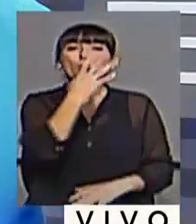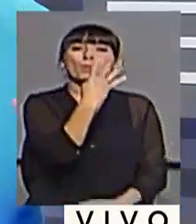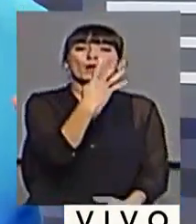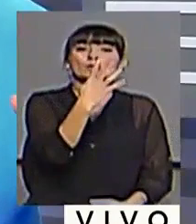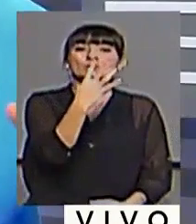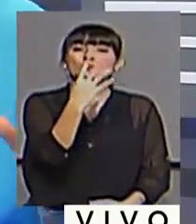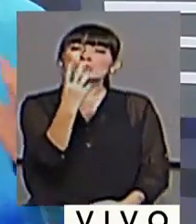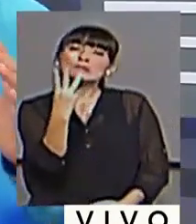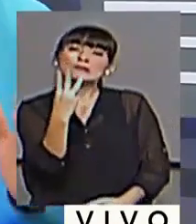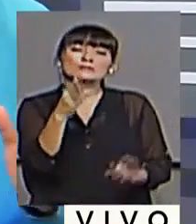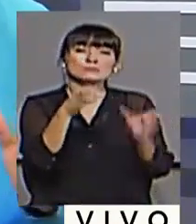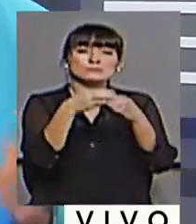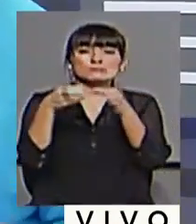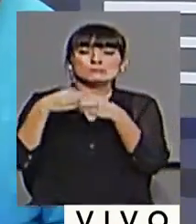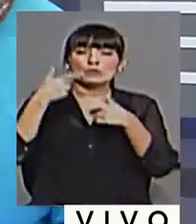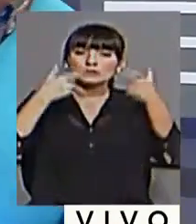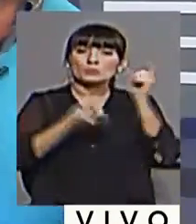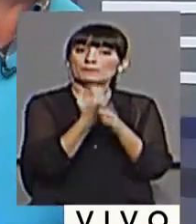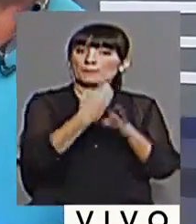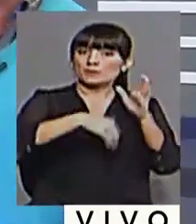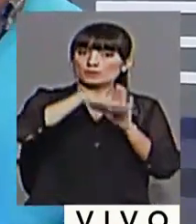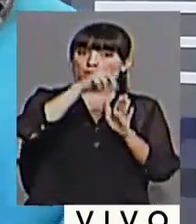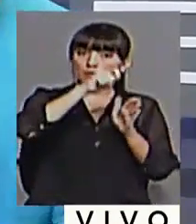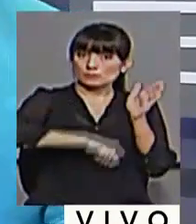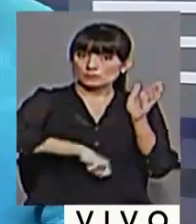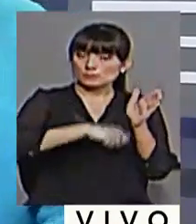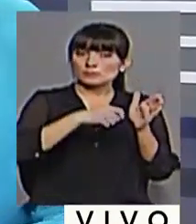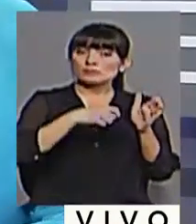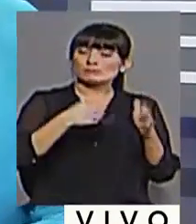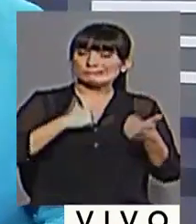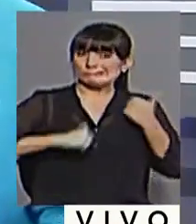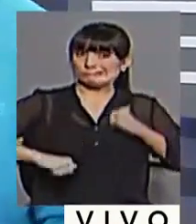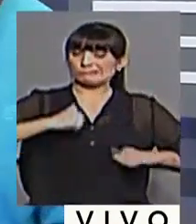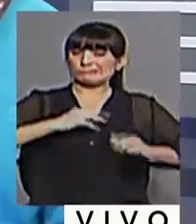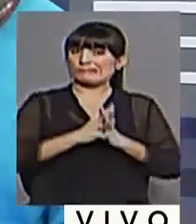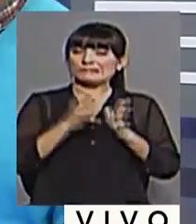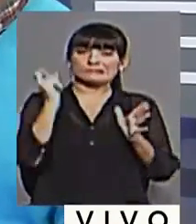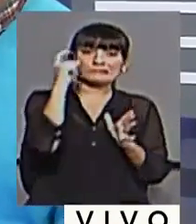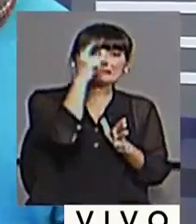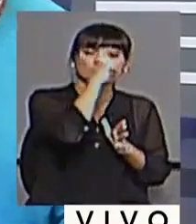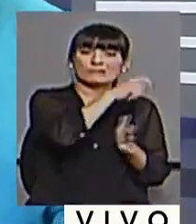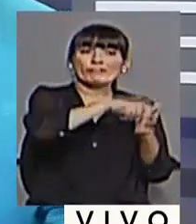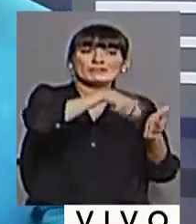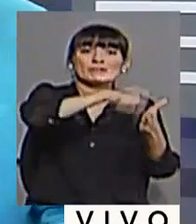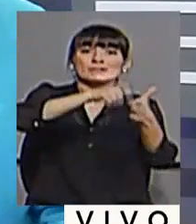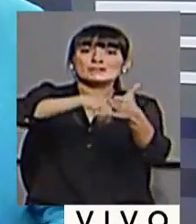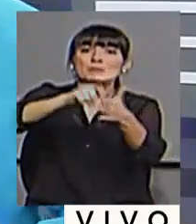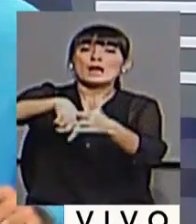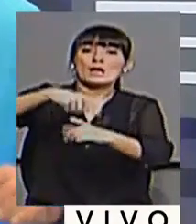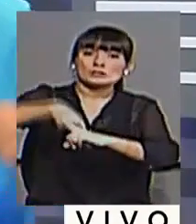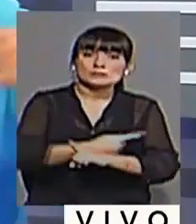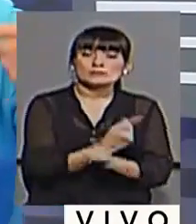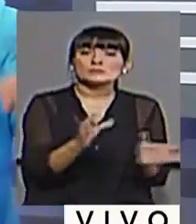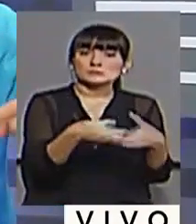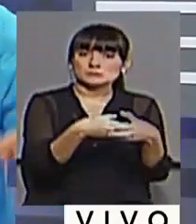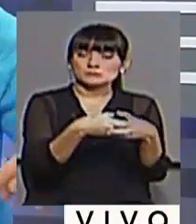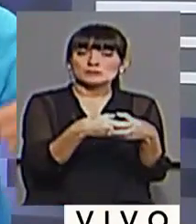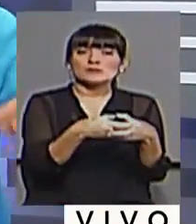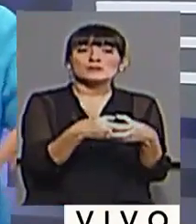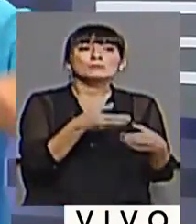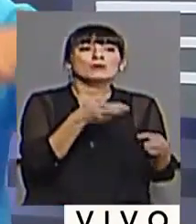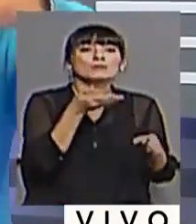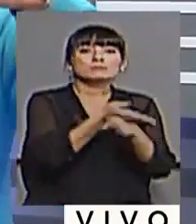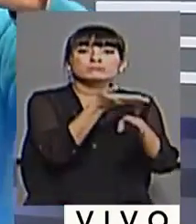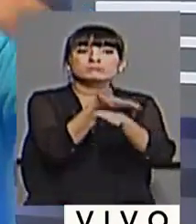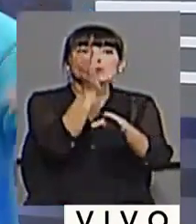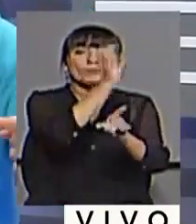cuatro partidos de la nueva mayoría inscritos, que han sufrido las de Kiko y Caco para juntar las firmas para reficharse, van a ir a buscar